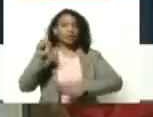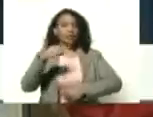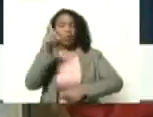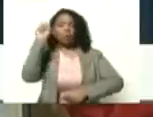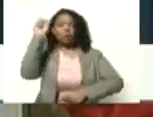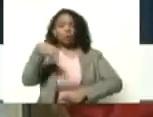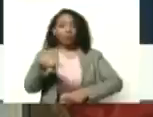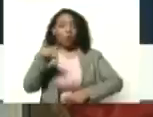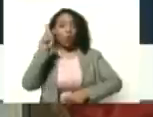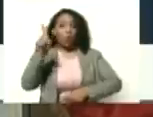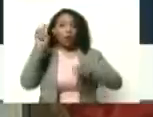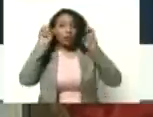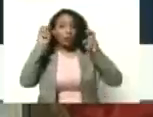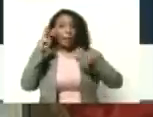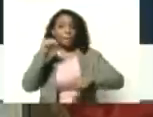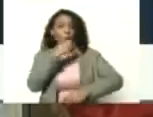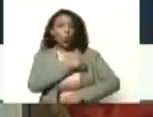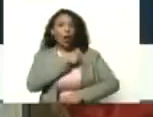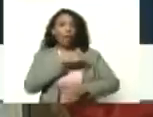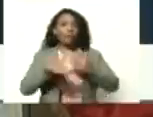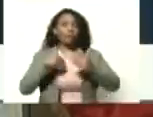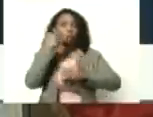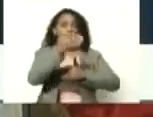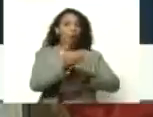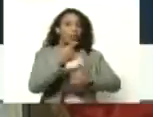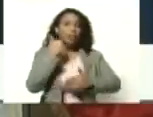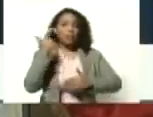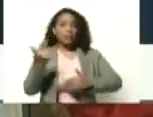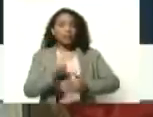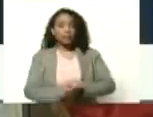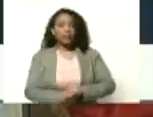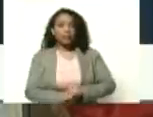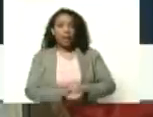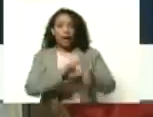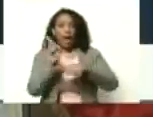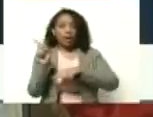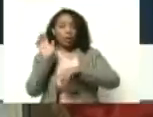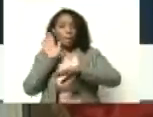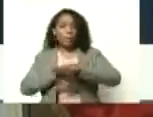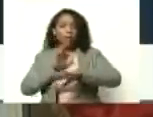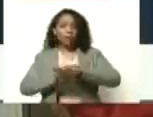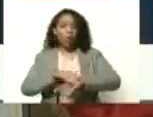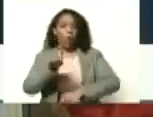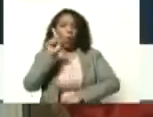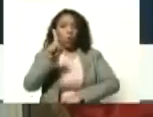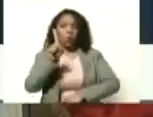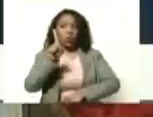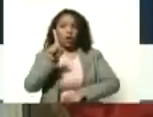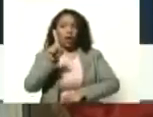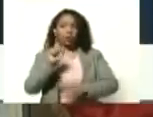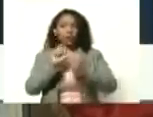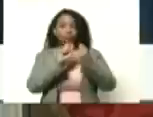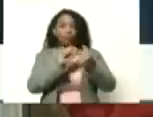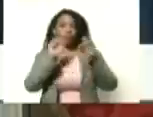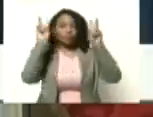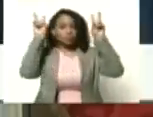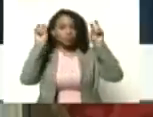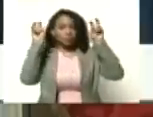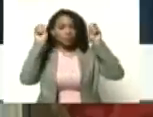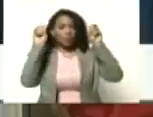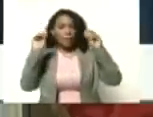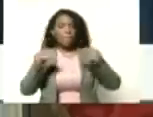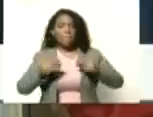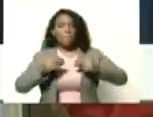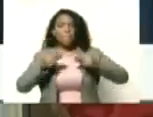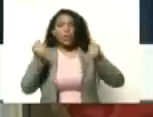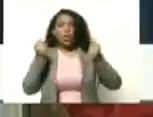un crimen moral de querer luego decir que esto fue una entre como entre comillas desaparición